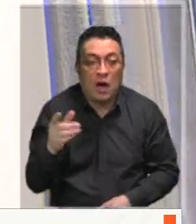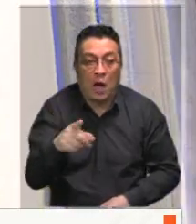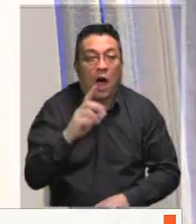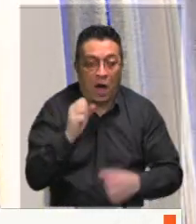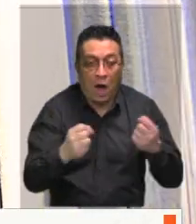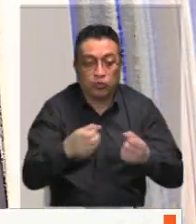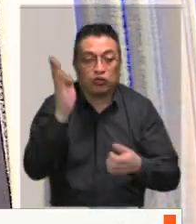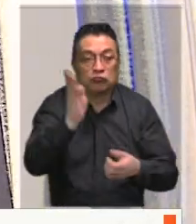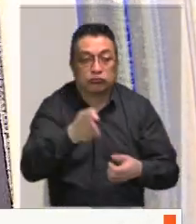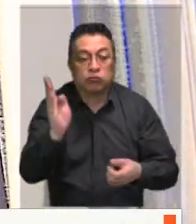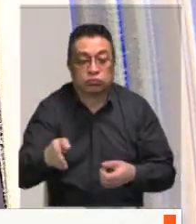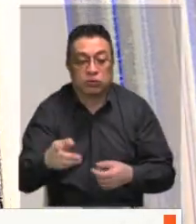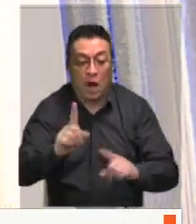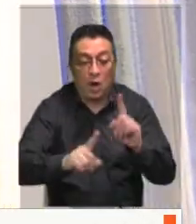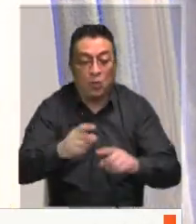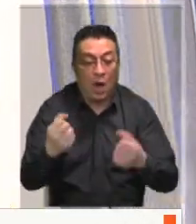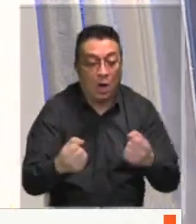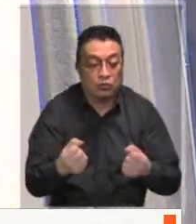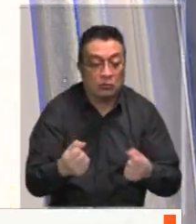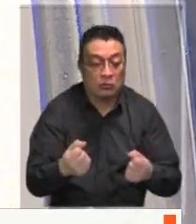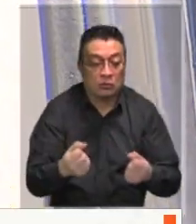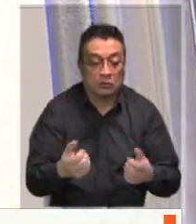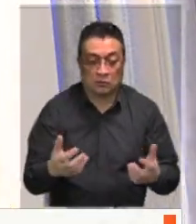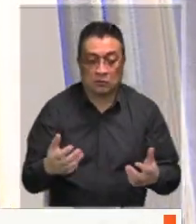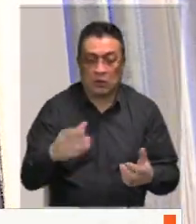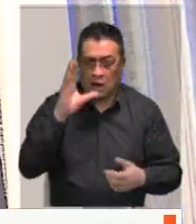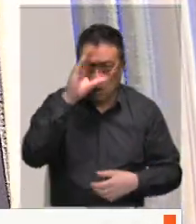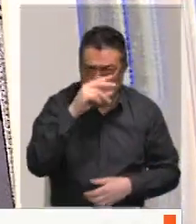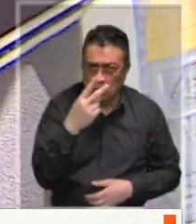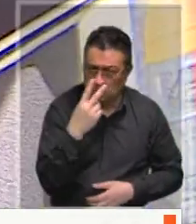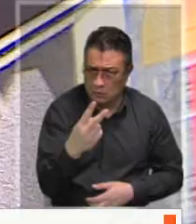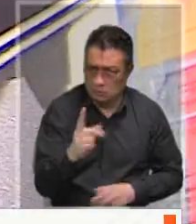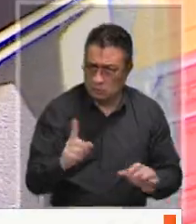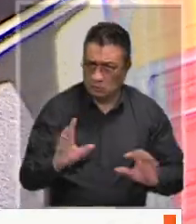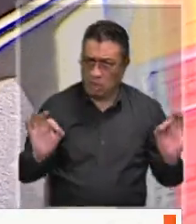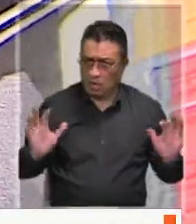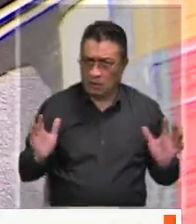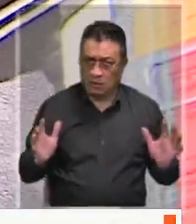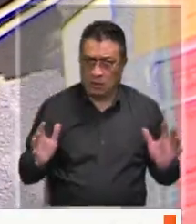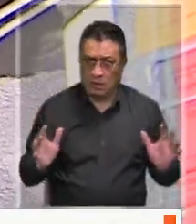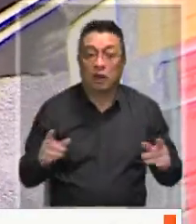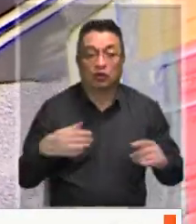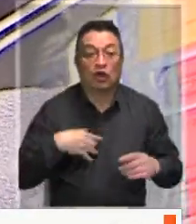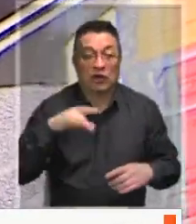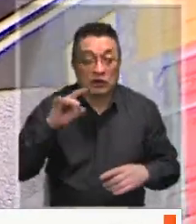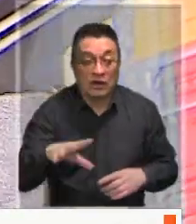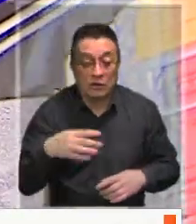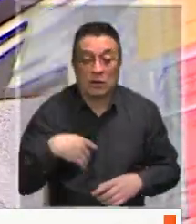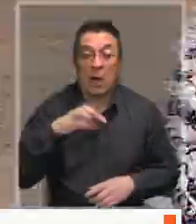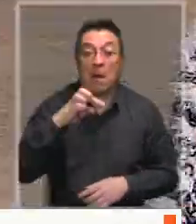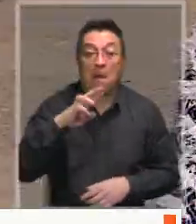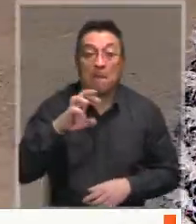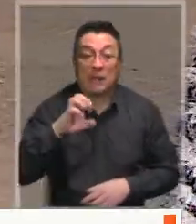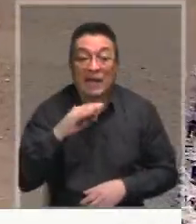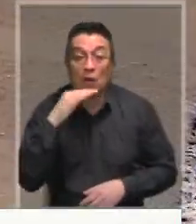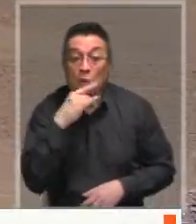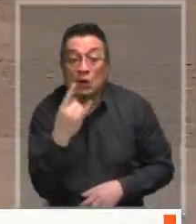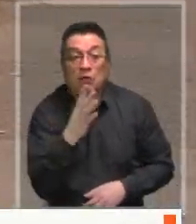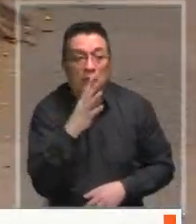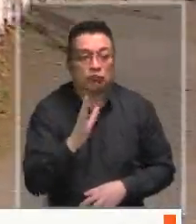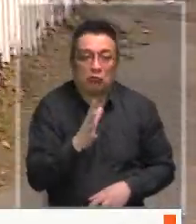restricción vehicular también para algunos vehículos, ¿sabía? Y ayer anoche vi la noticia y no. Eso sí lo sabía, pero de la preemergencia no lo sabía. Ni